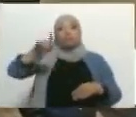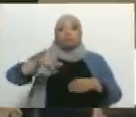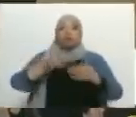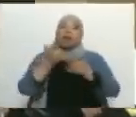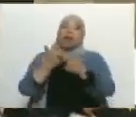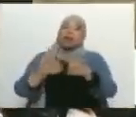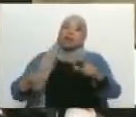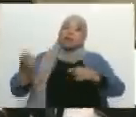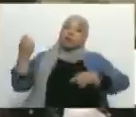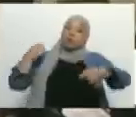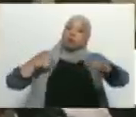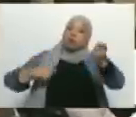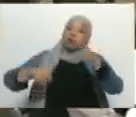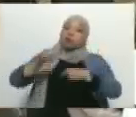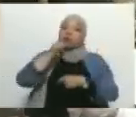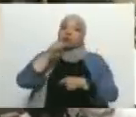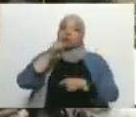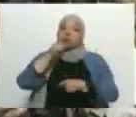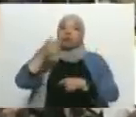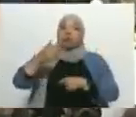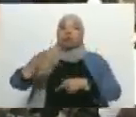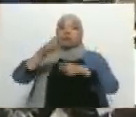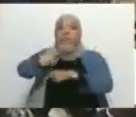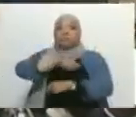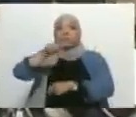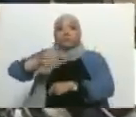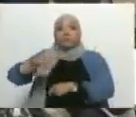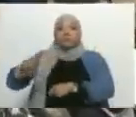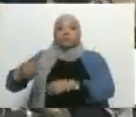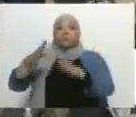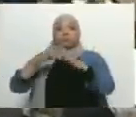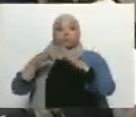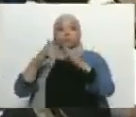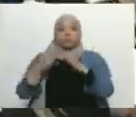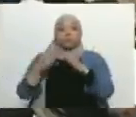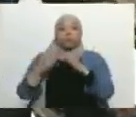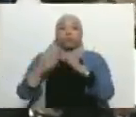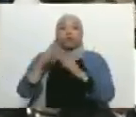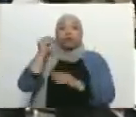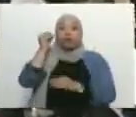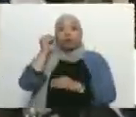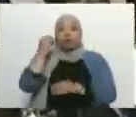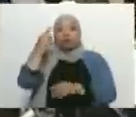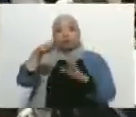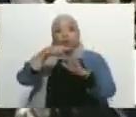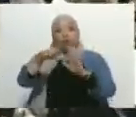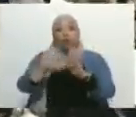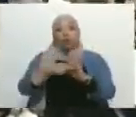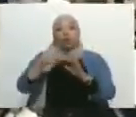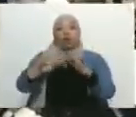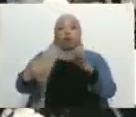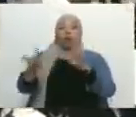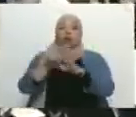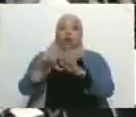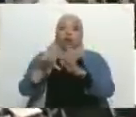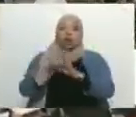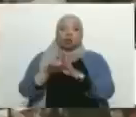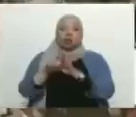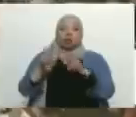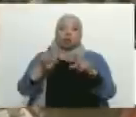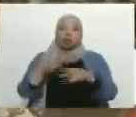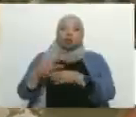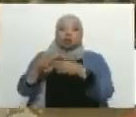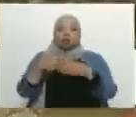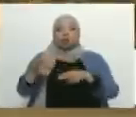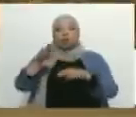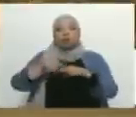libre desenvolvimiento de la personalidad de sus habitantes. Considerando que la Ley Orgánica de Protección